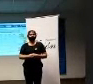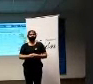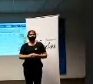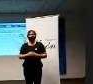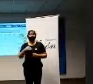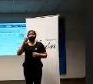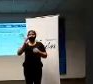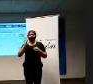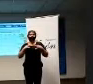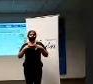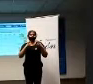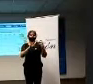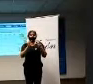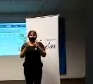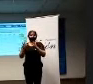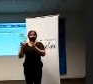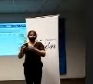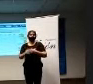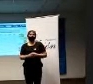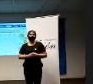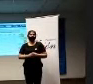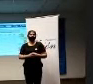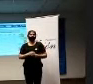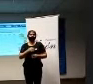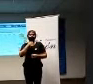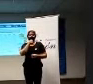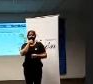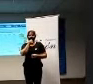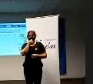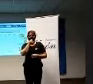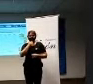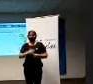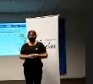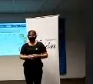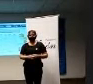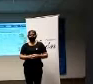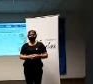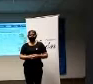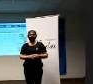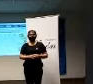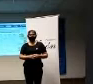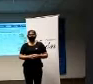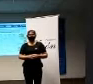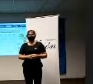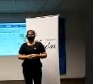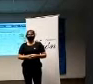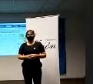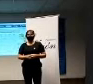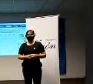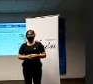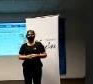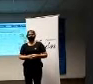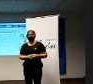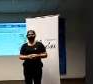ya, digamos, un poco moderado, ¿verdad? De acuerdo a esta clasificación, y la transmisión baja,